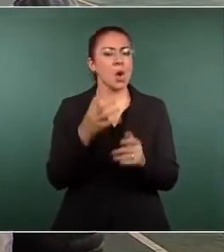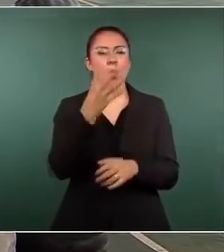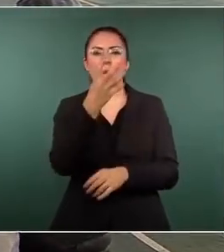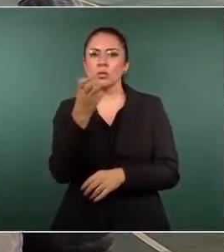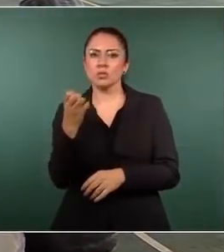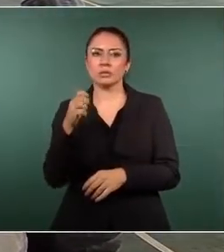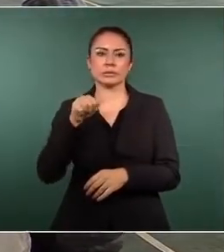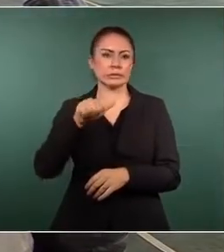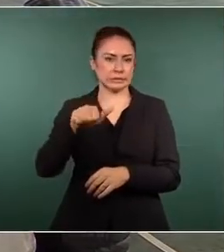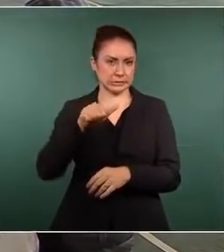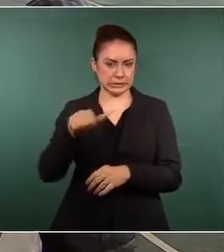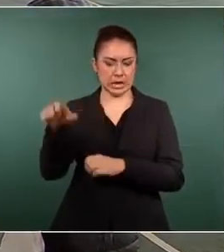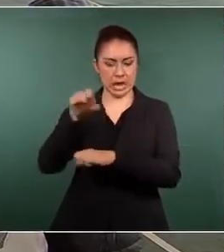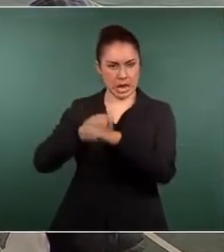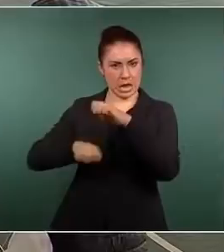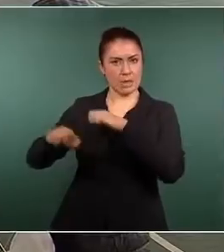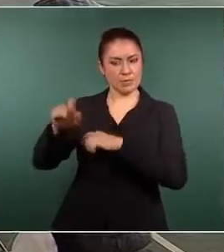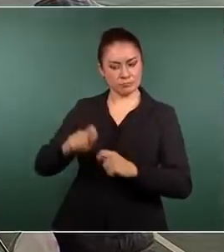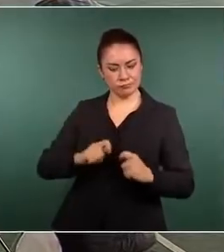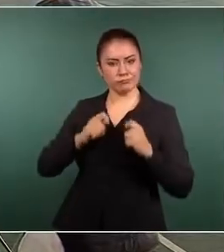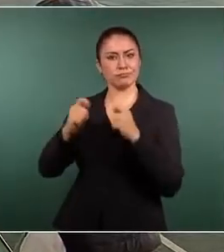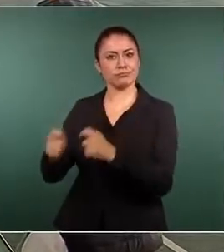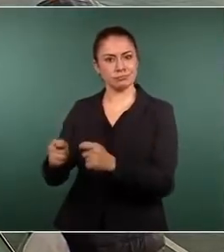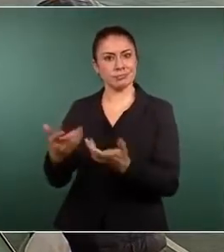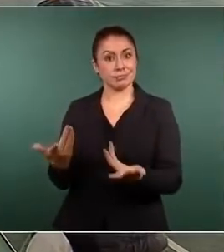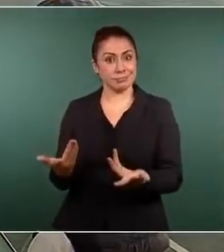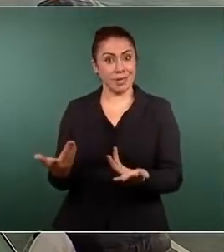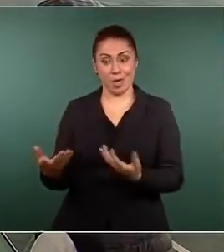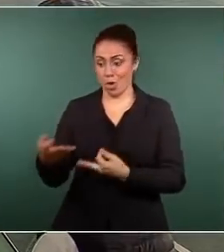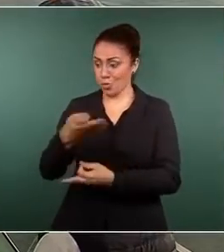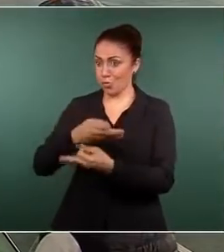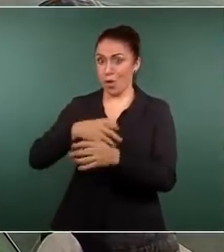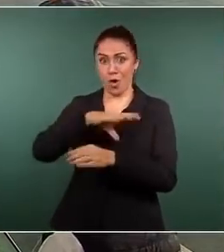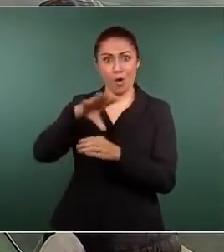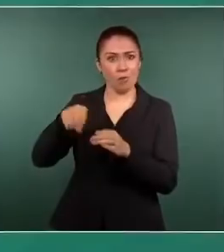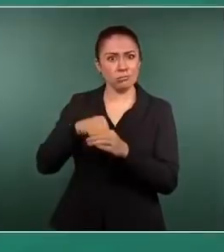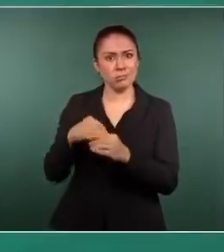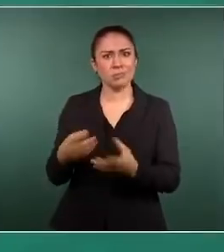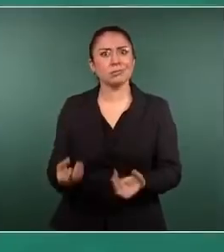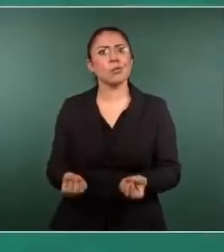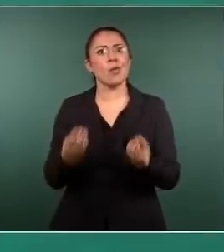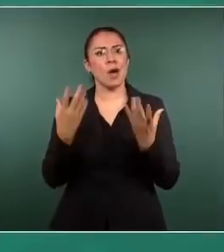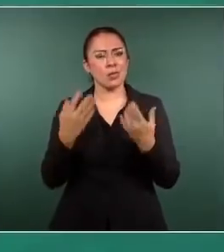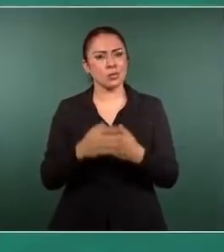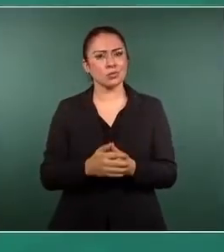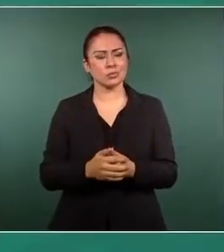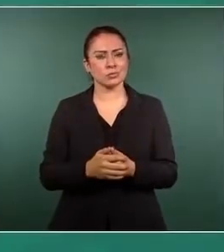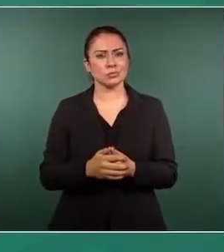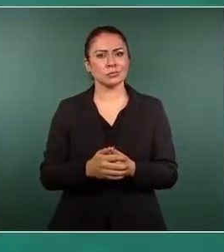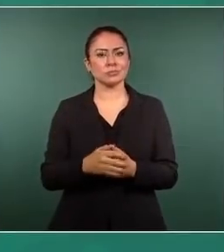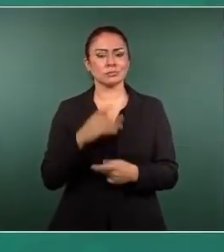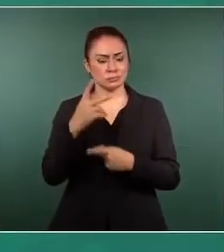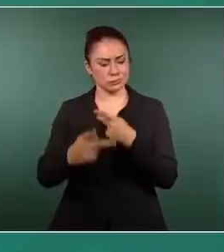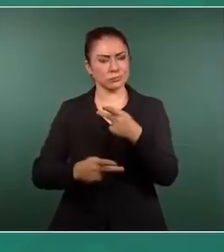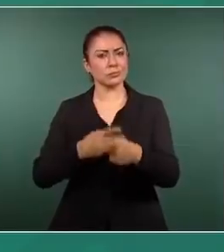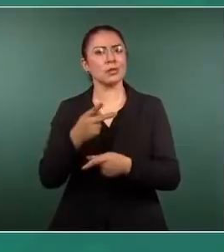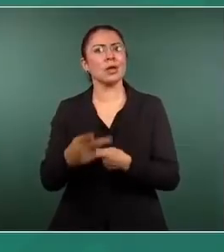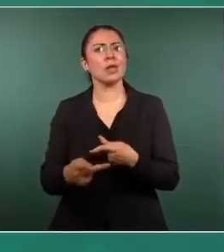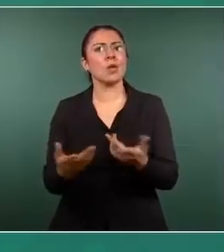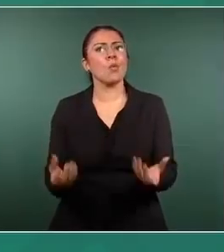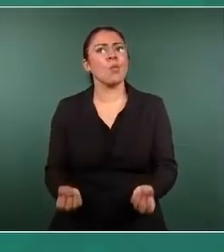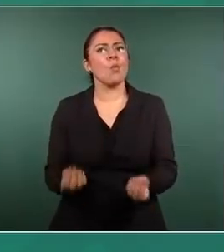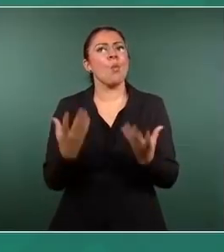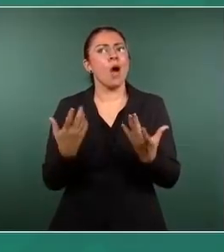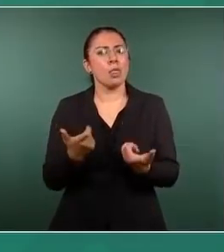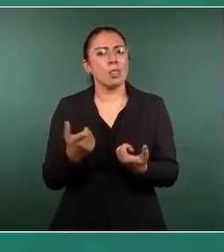416 empresas en total se han entregado créditos en